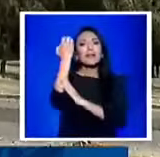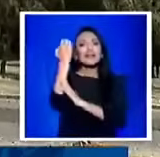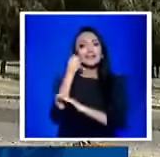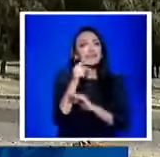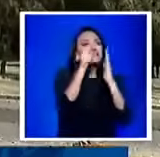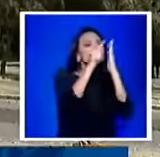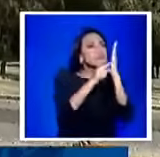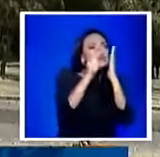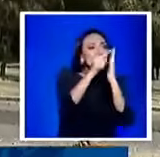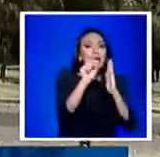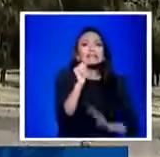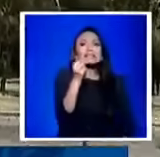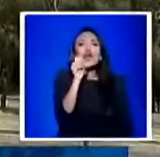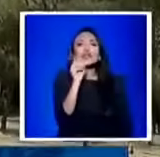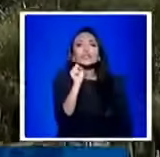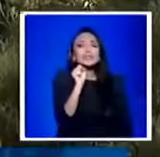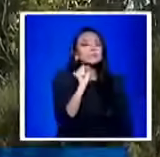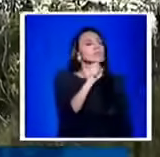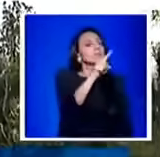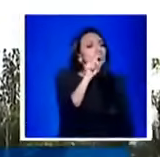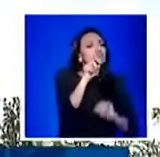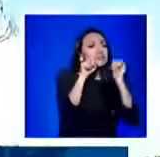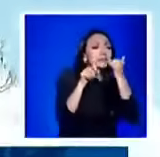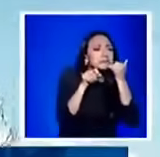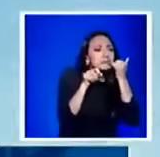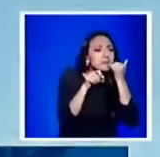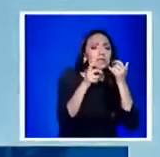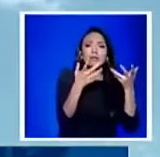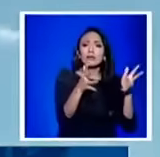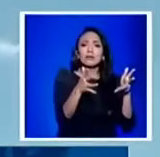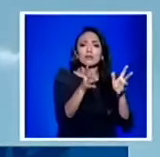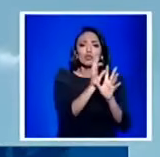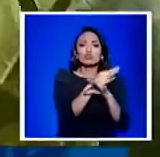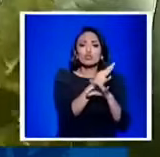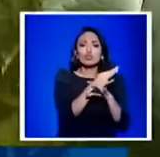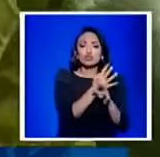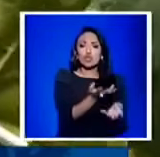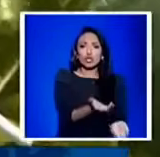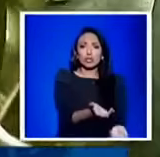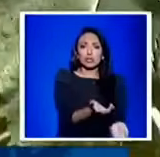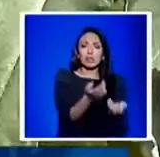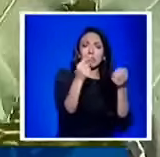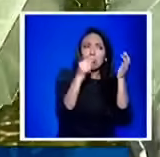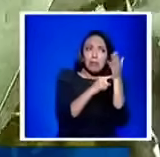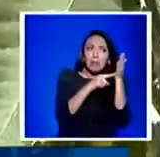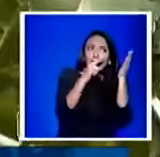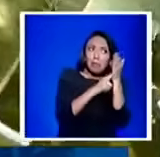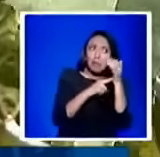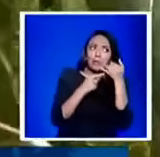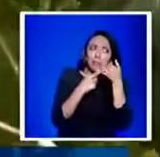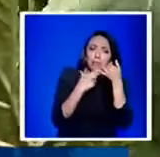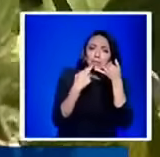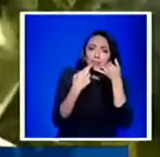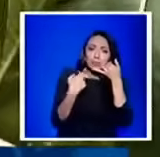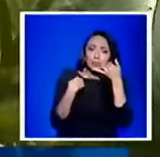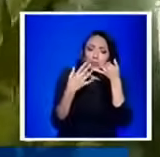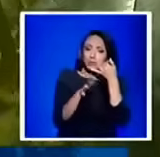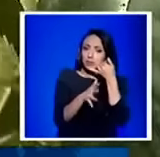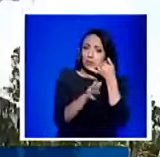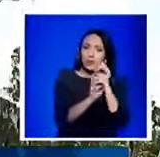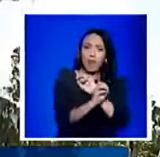emergencia. No le resultó. Me por las llamadas de emergencia de los postes y no tuve ninguna